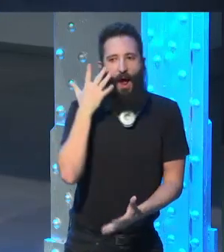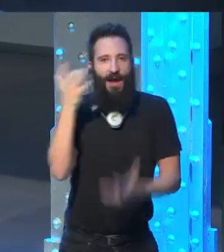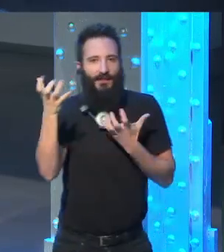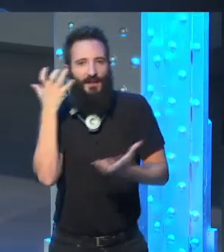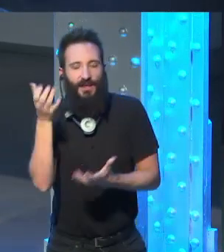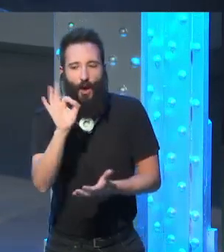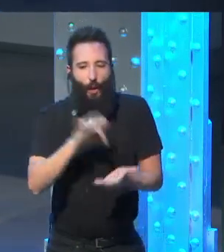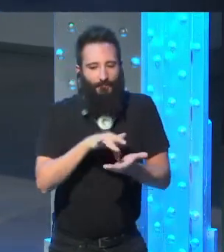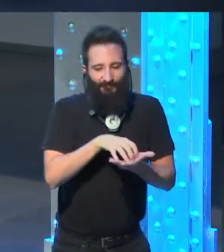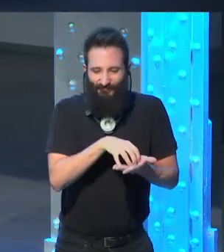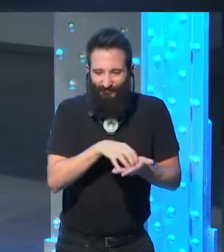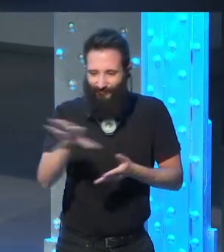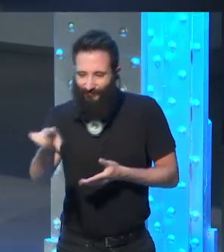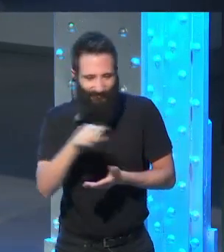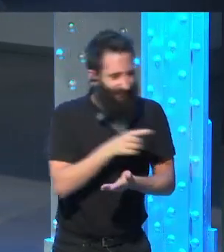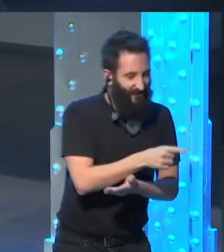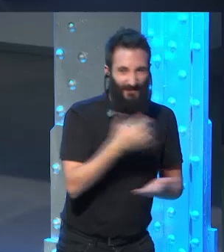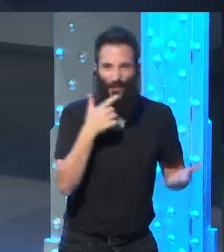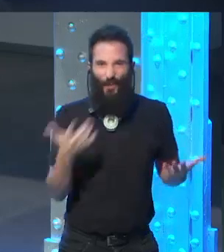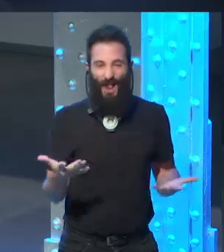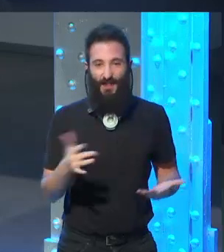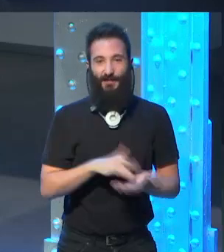fue? Jane.